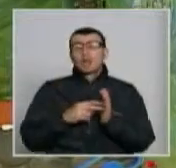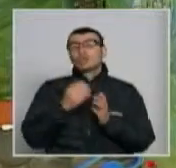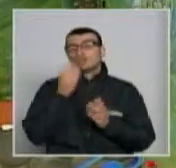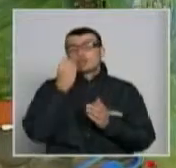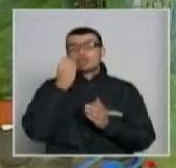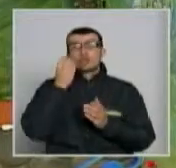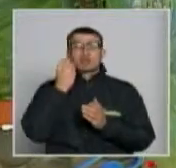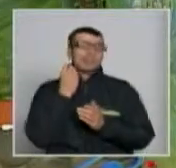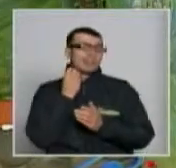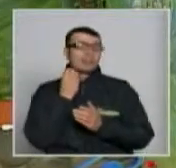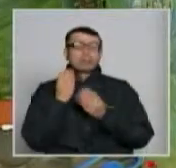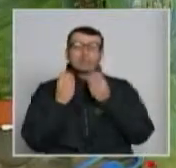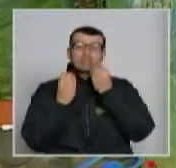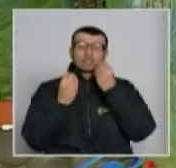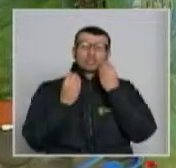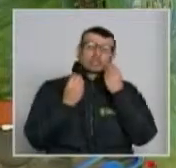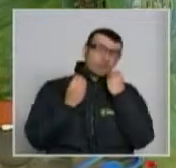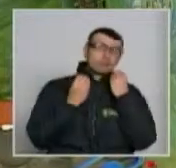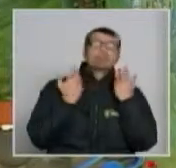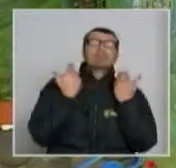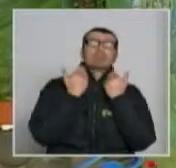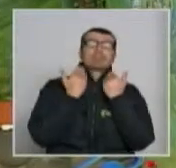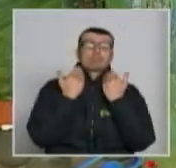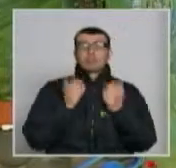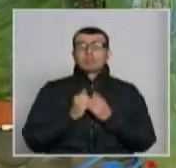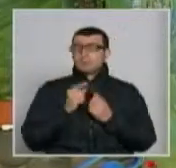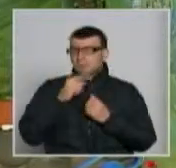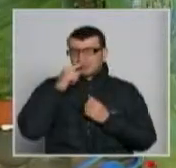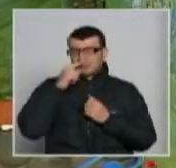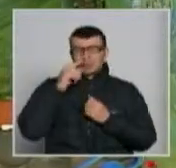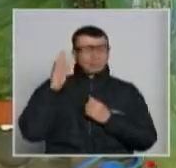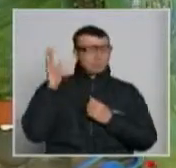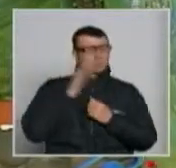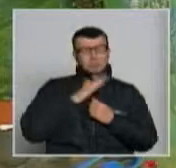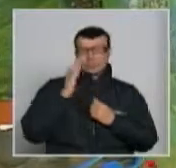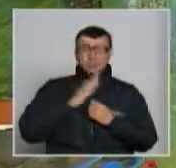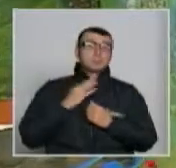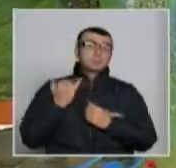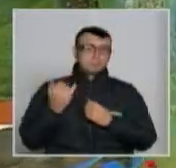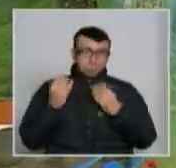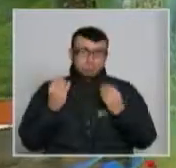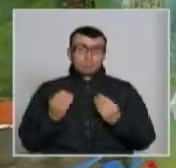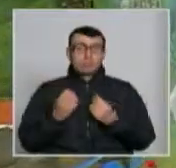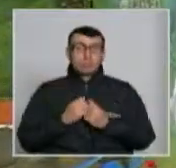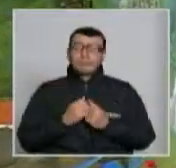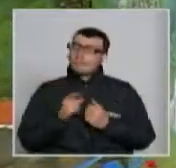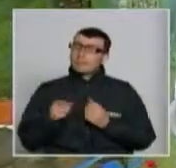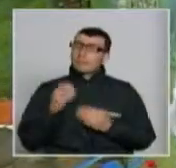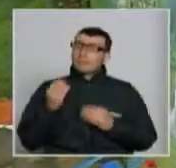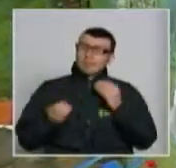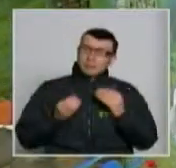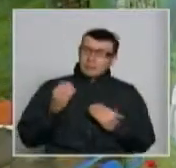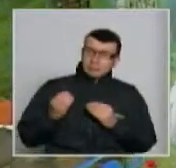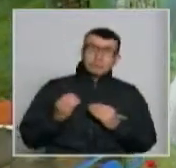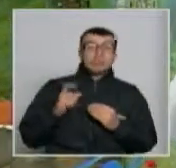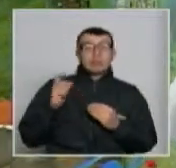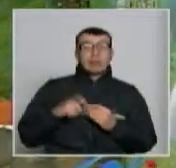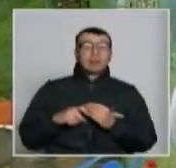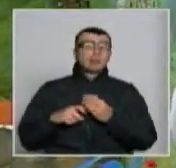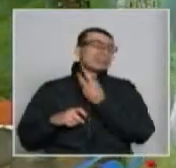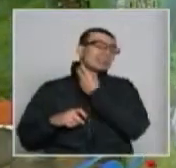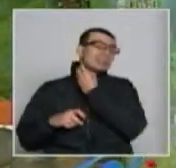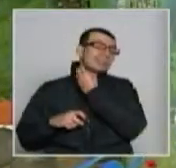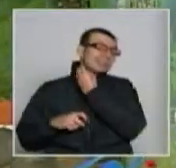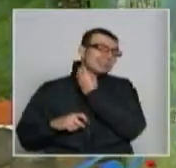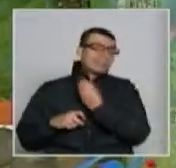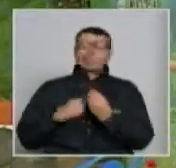saliva y se llama caseum y da muy mal olor y mal aliento, lo cual se debe de extraer para